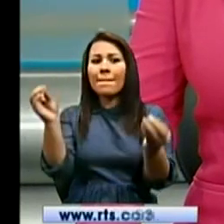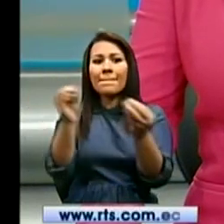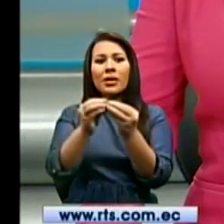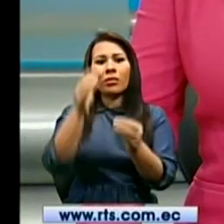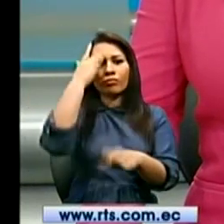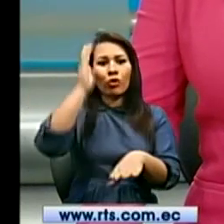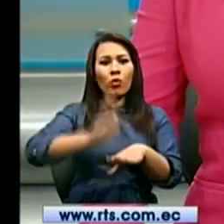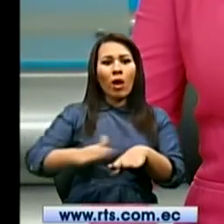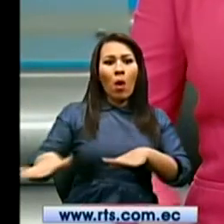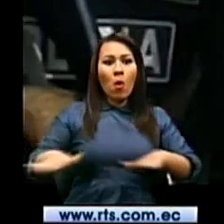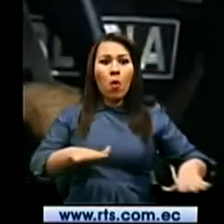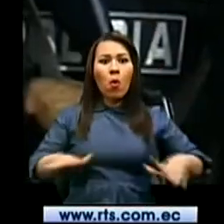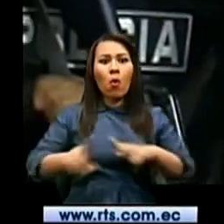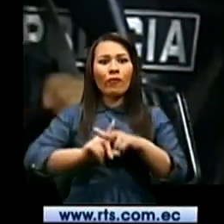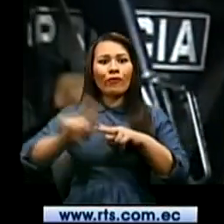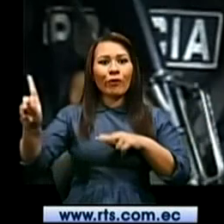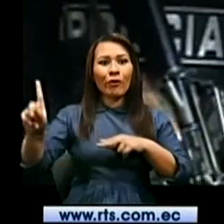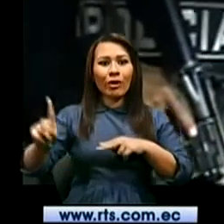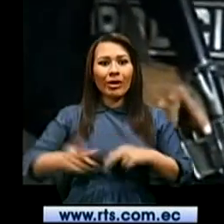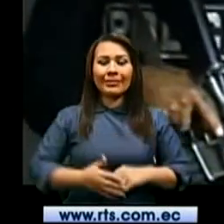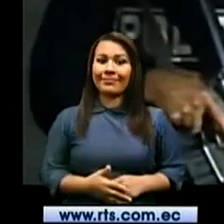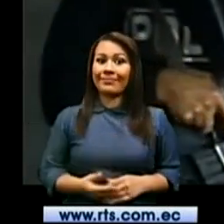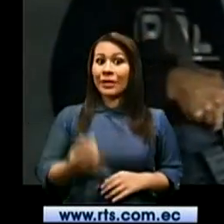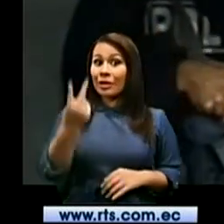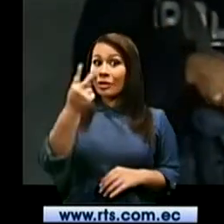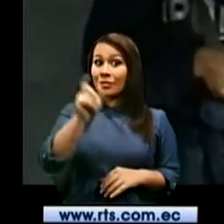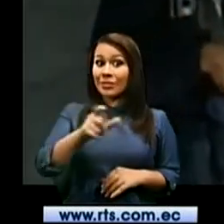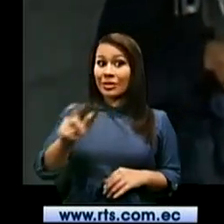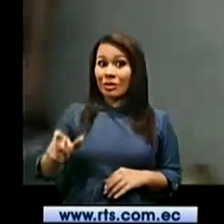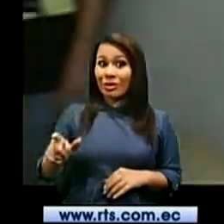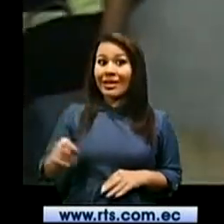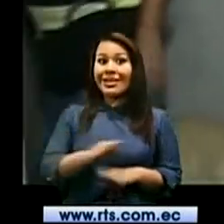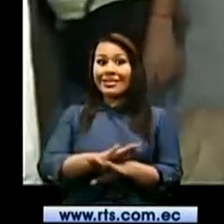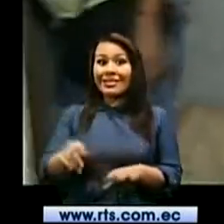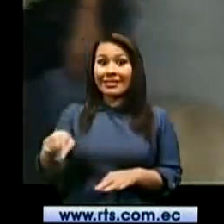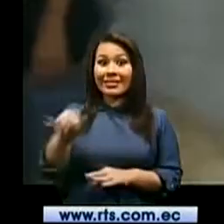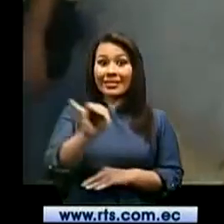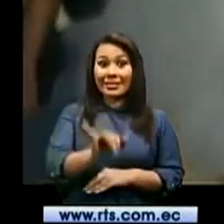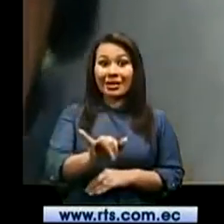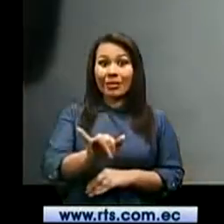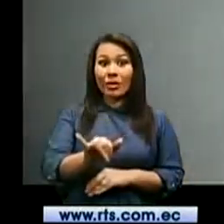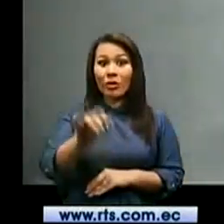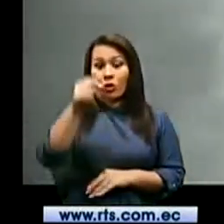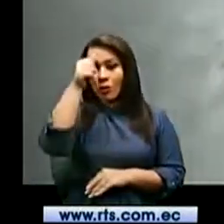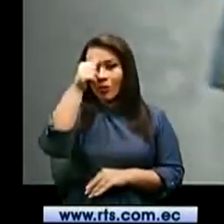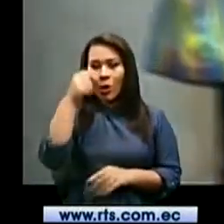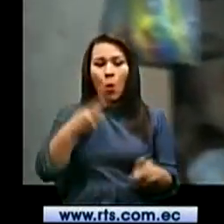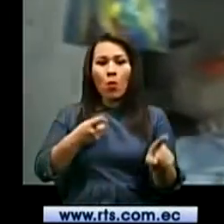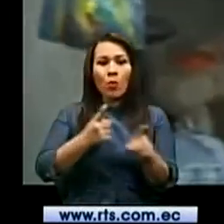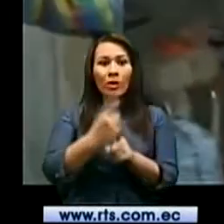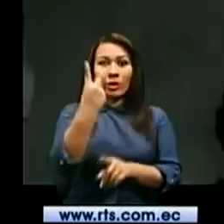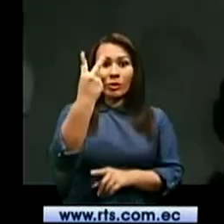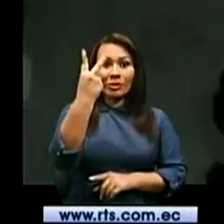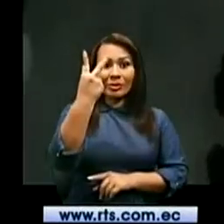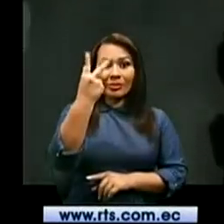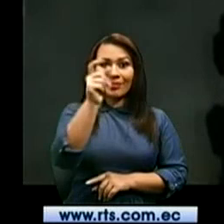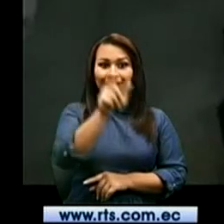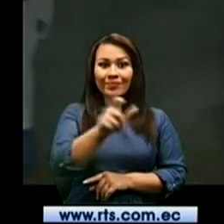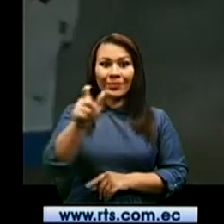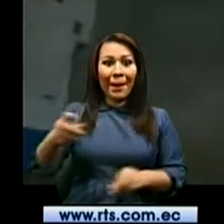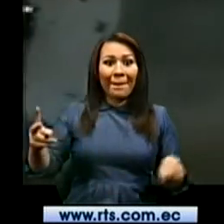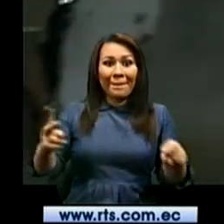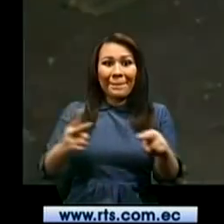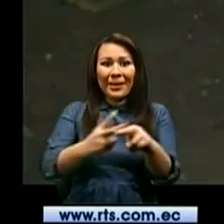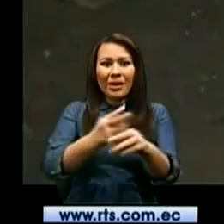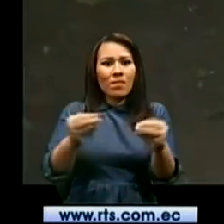terremoto. Dos personas fueron detenidas este fin de semana por la policía, entre ellos uno que constaba en la lista